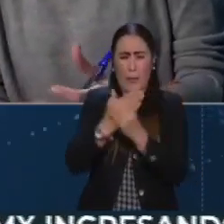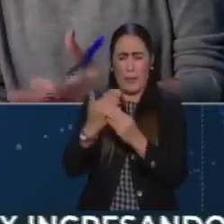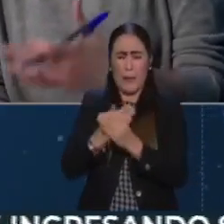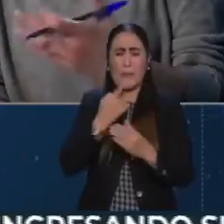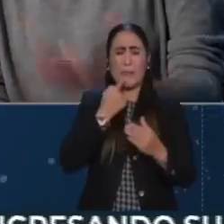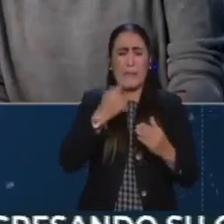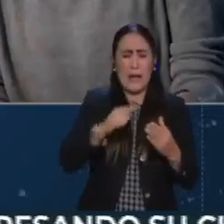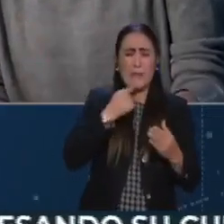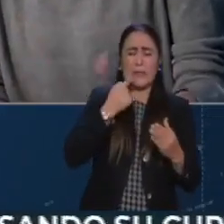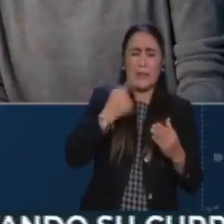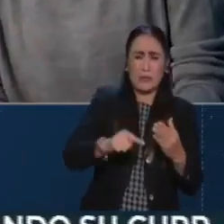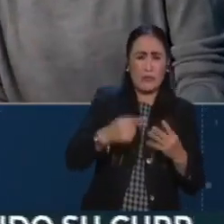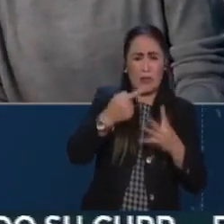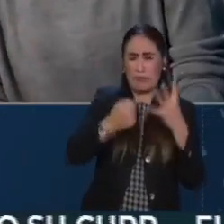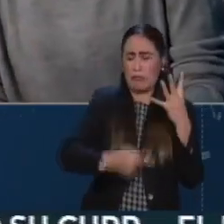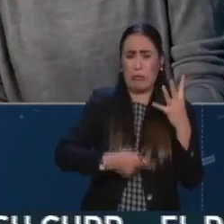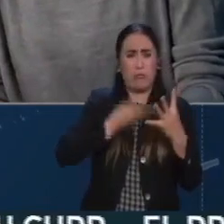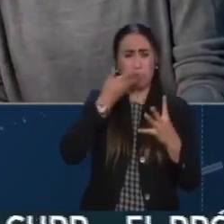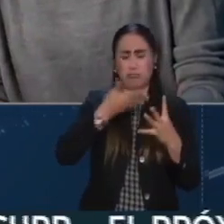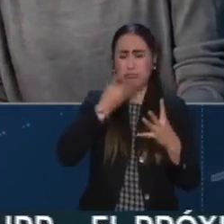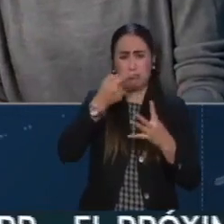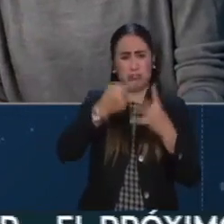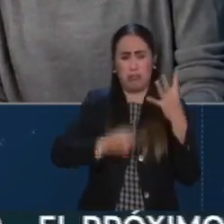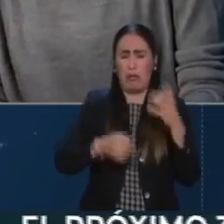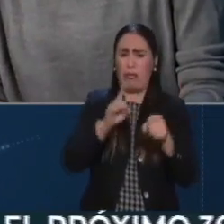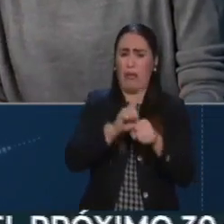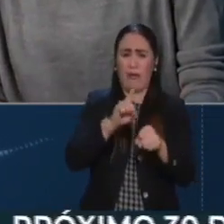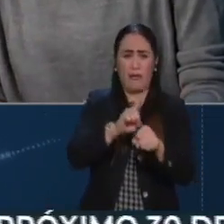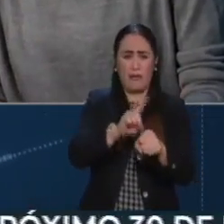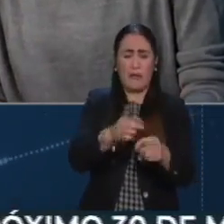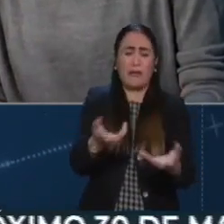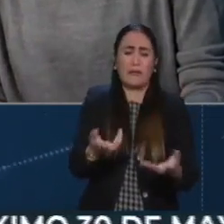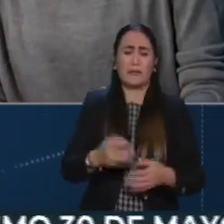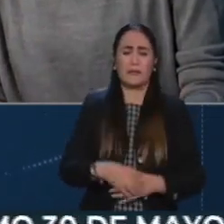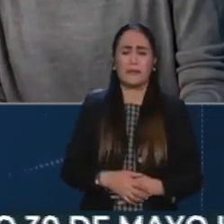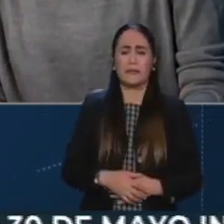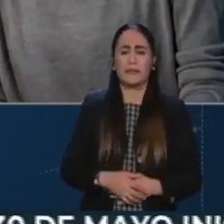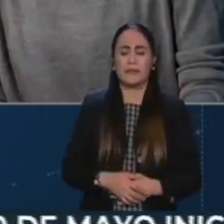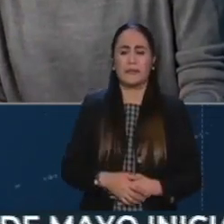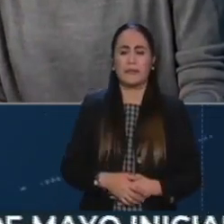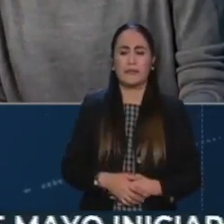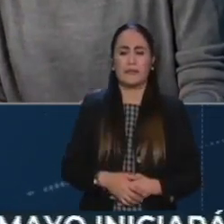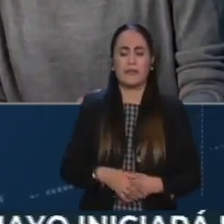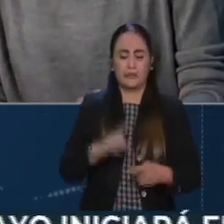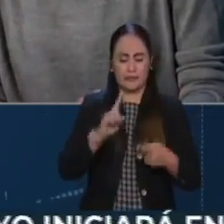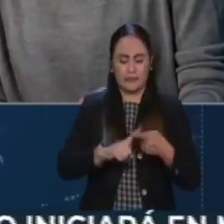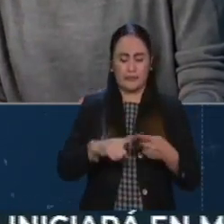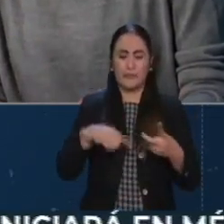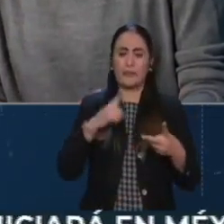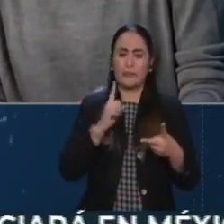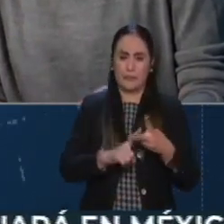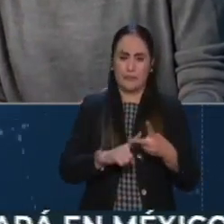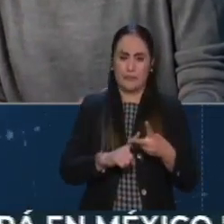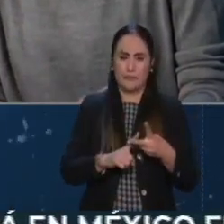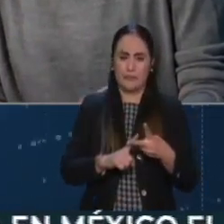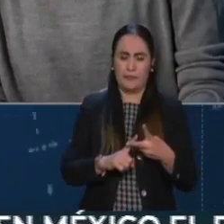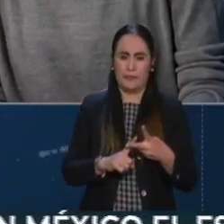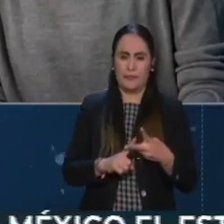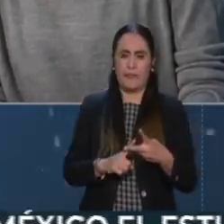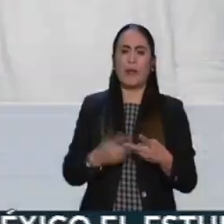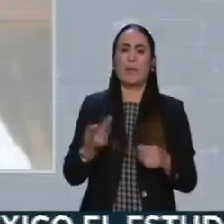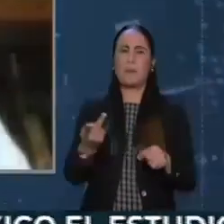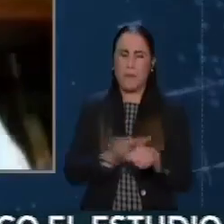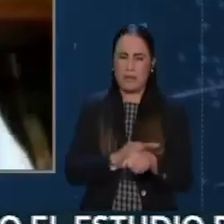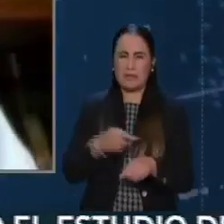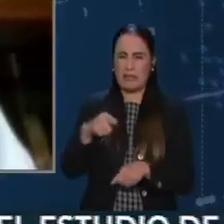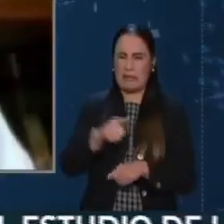denuncian pues de manera corriente? Mira, 2 datos ilustran el desenlace de esta crisis